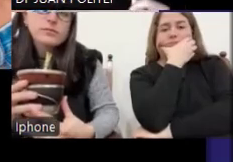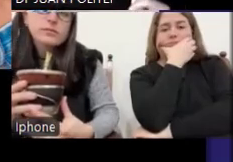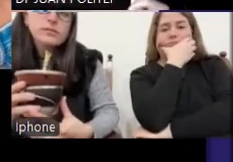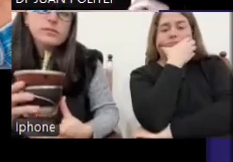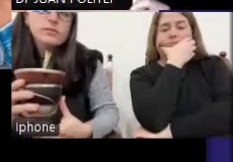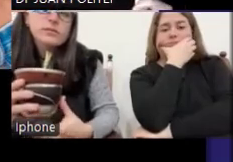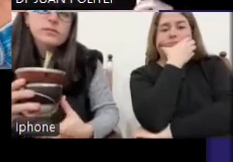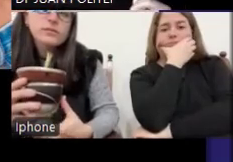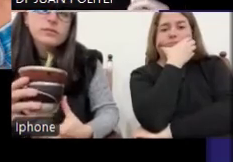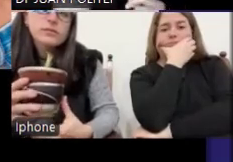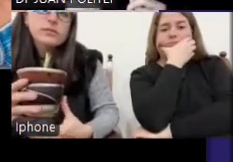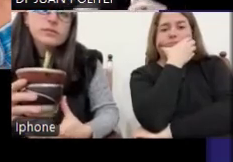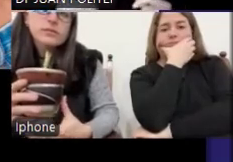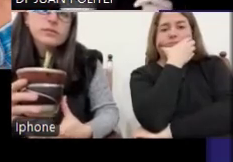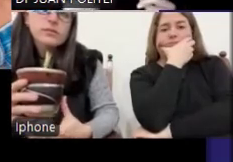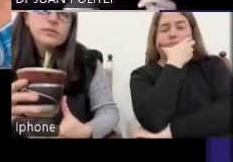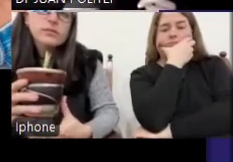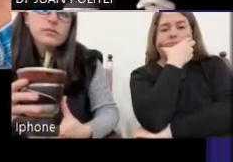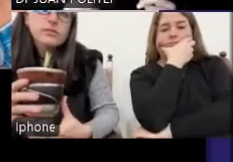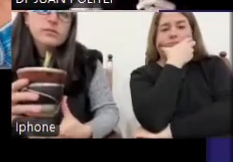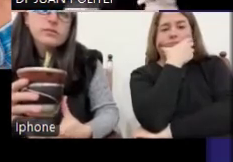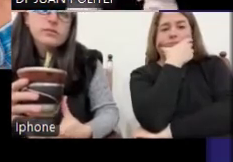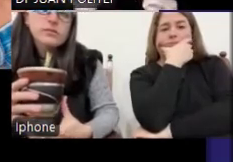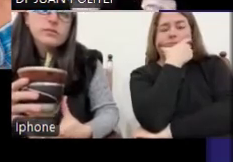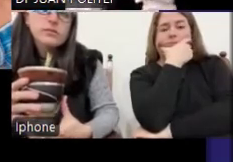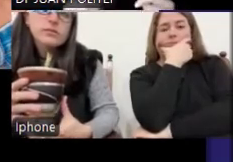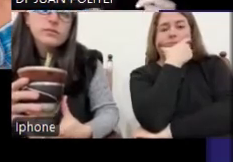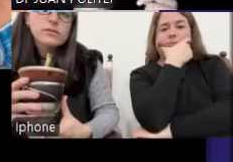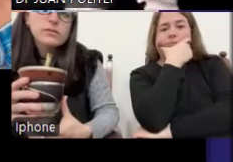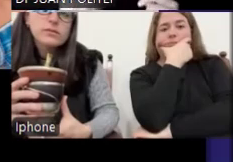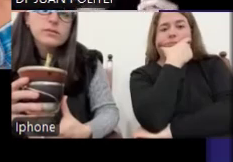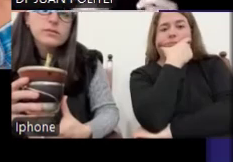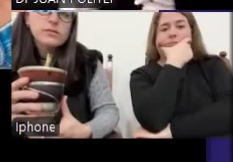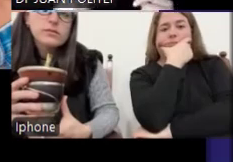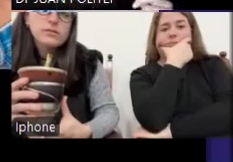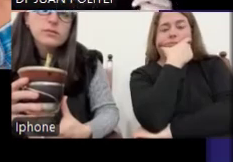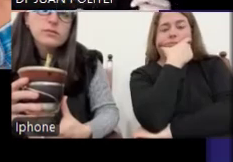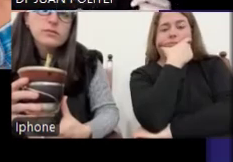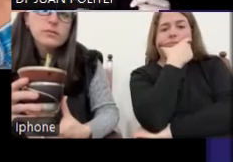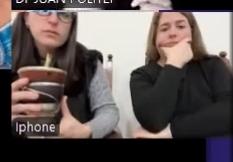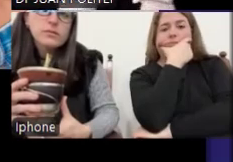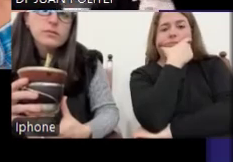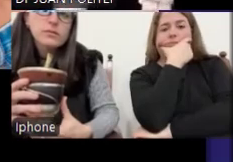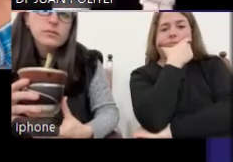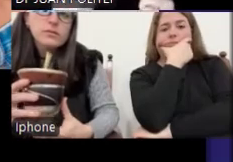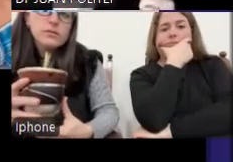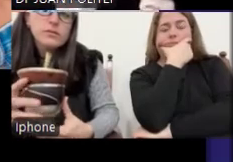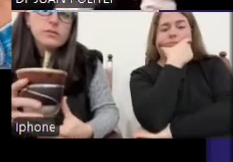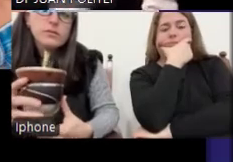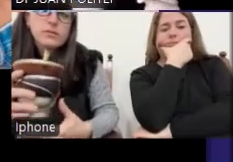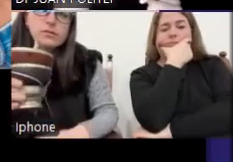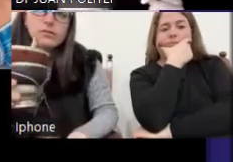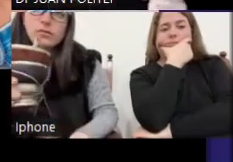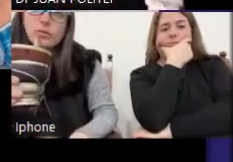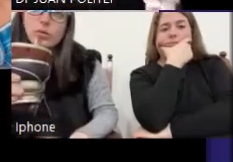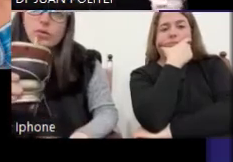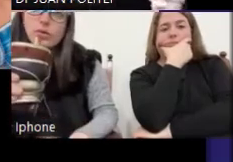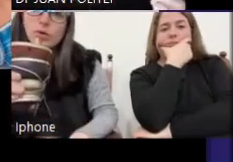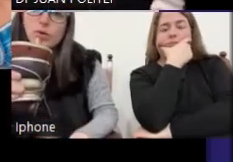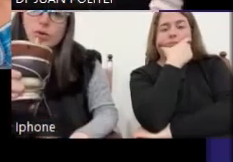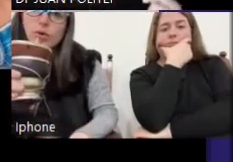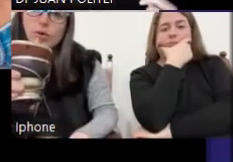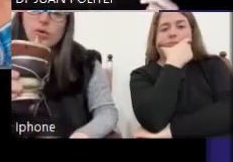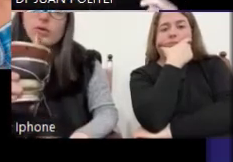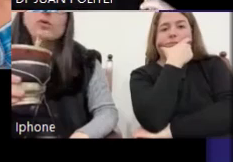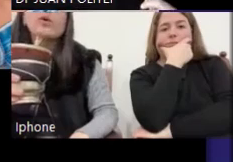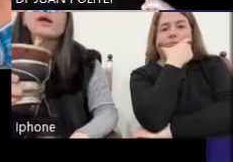quieran. Y lo que se están inyectando es terapia de reemplazo enzimático, es la enzima. Básicamente la que se meten